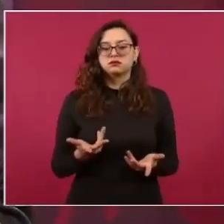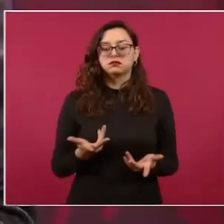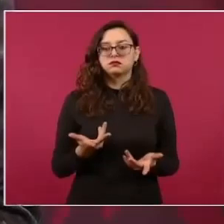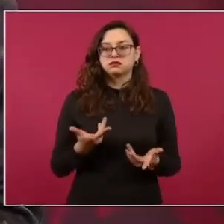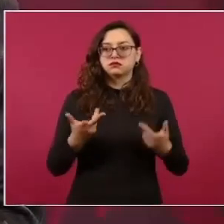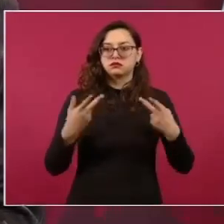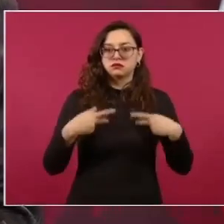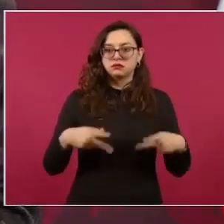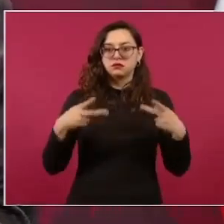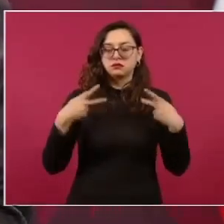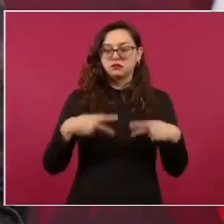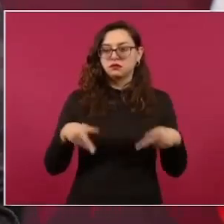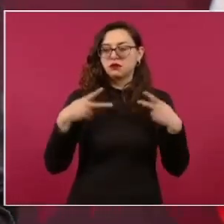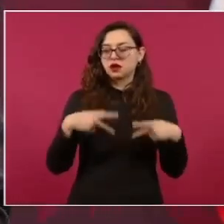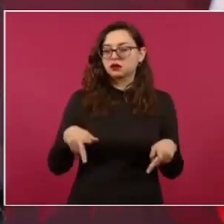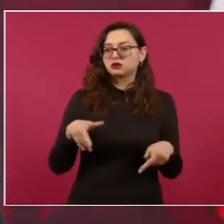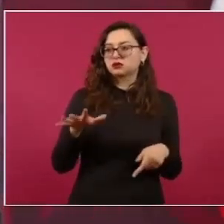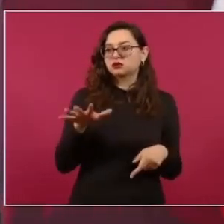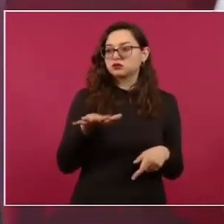médica